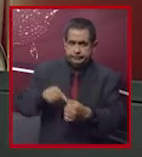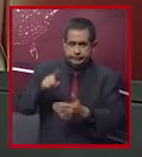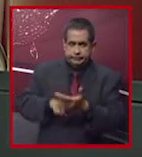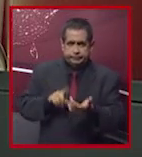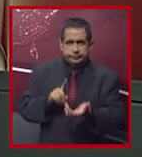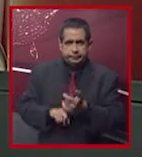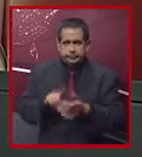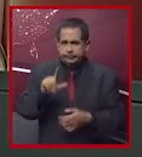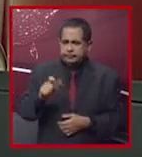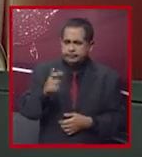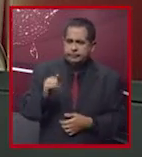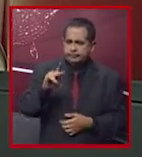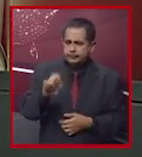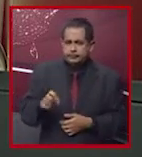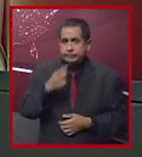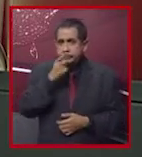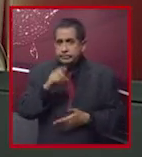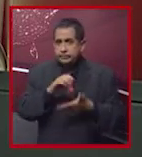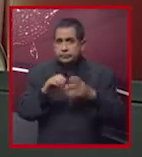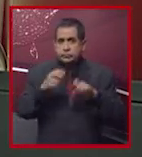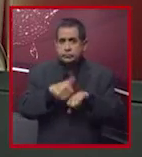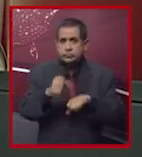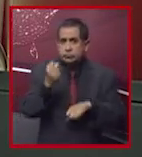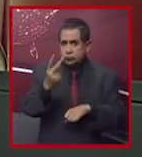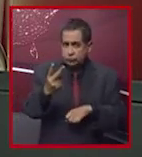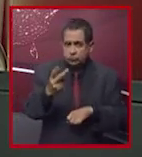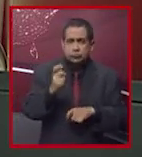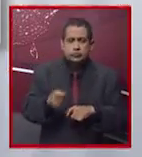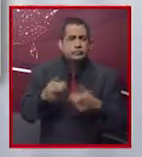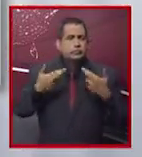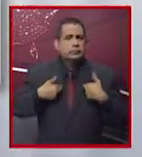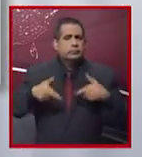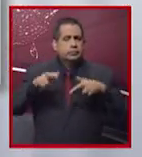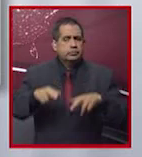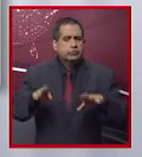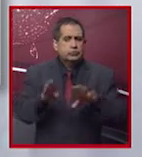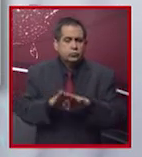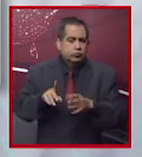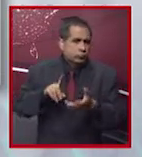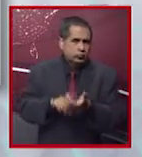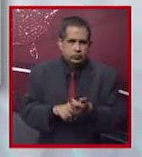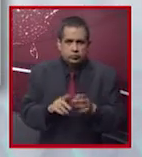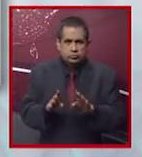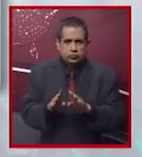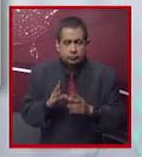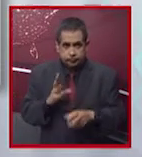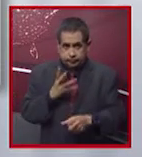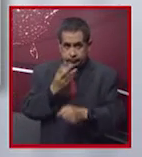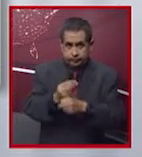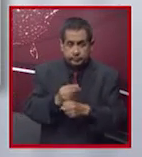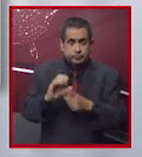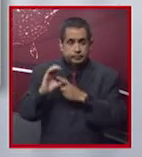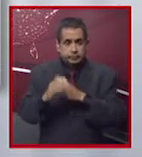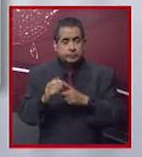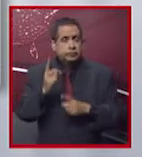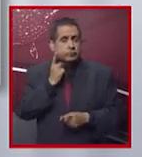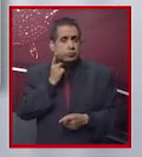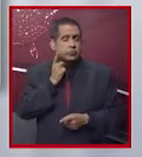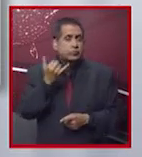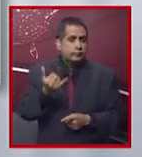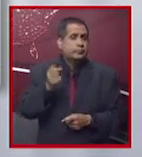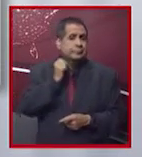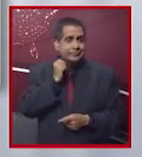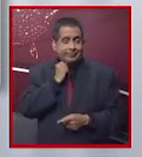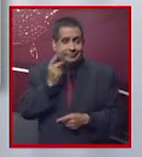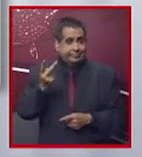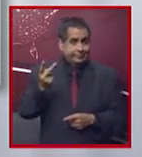Electorales, LEGIPE, señala en su capítulo 2 relativo a la representación proporcional que para la integración de las cámaras de diputados y